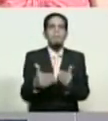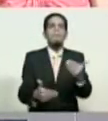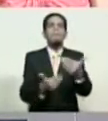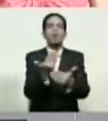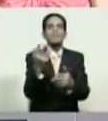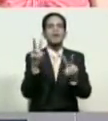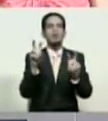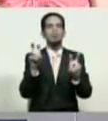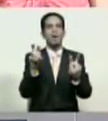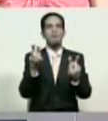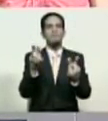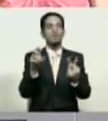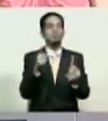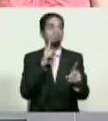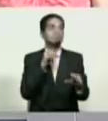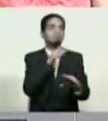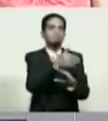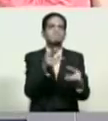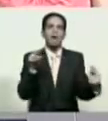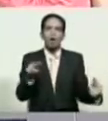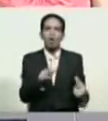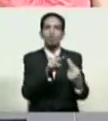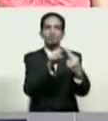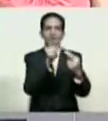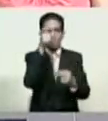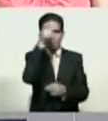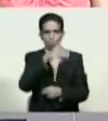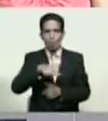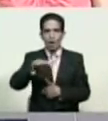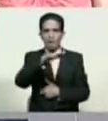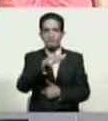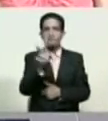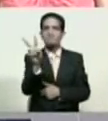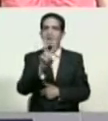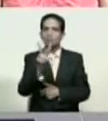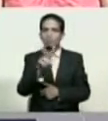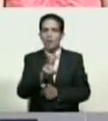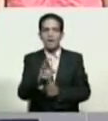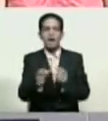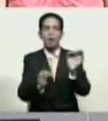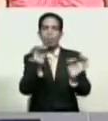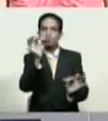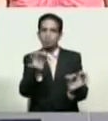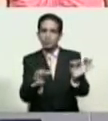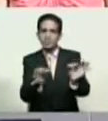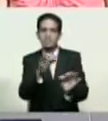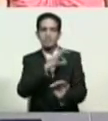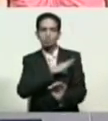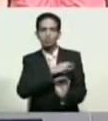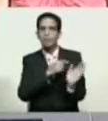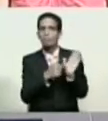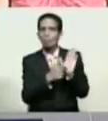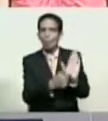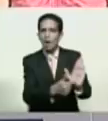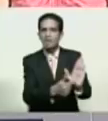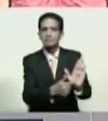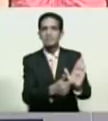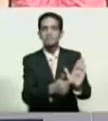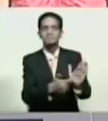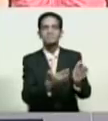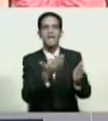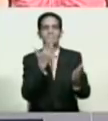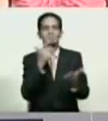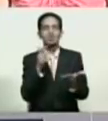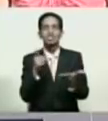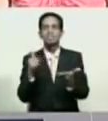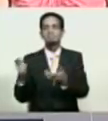con el pueblo venezolano, a promover la equidad social, la justicia social, herencia y raíz